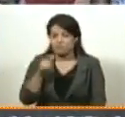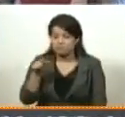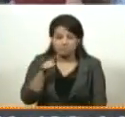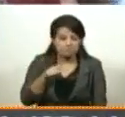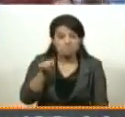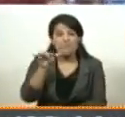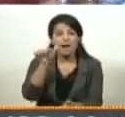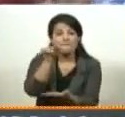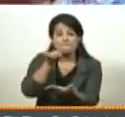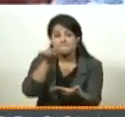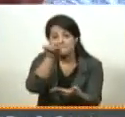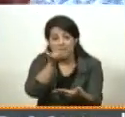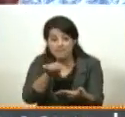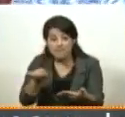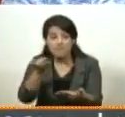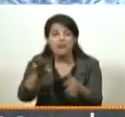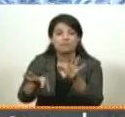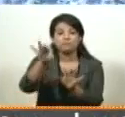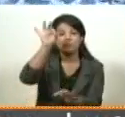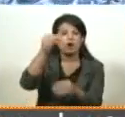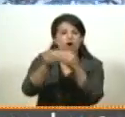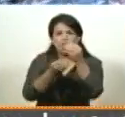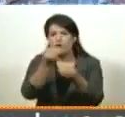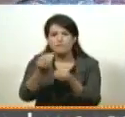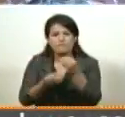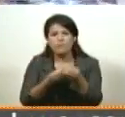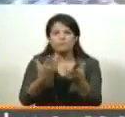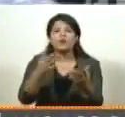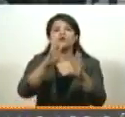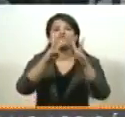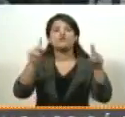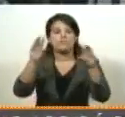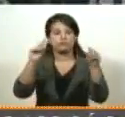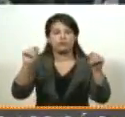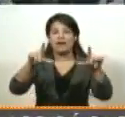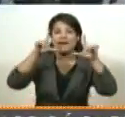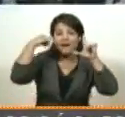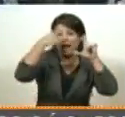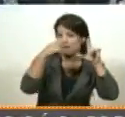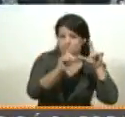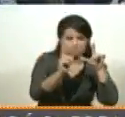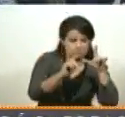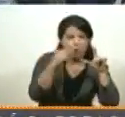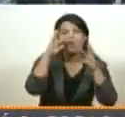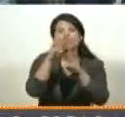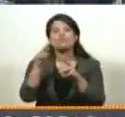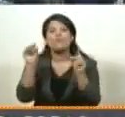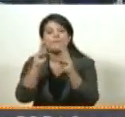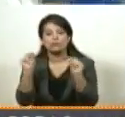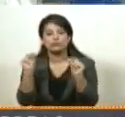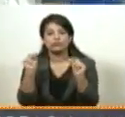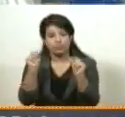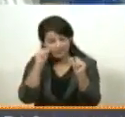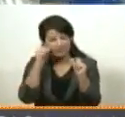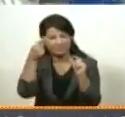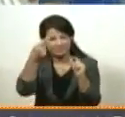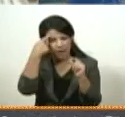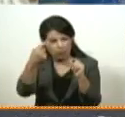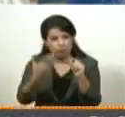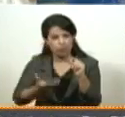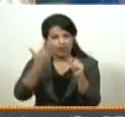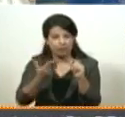de sus candidatos y candidatas a través de los números. De nuevo vamos a hacer el llamado para que